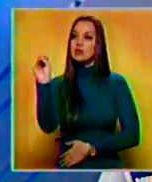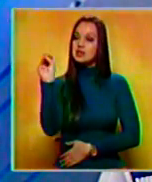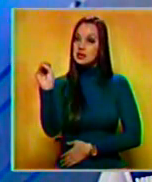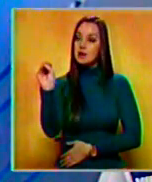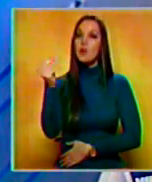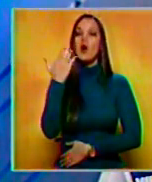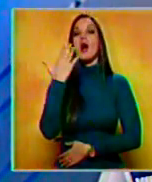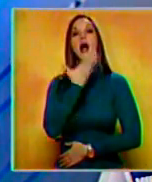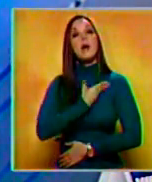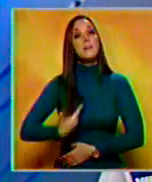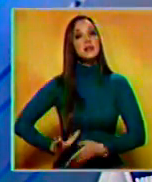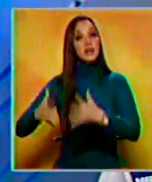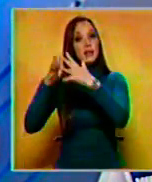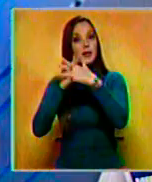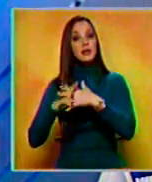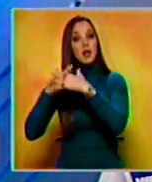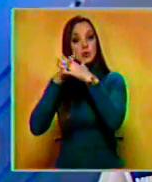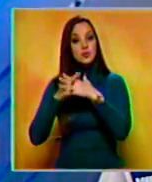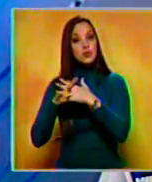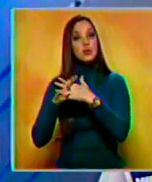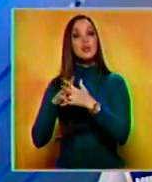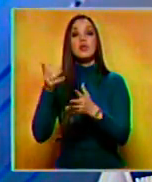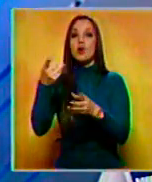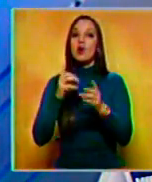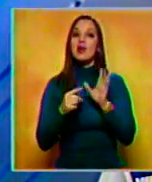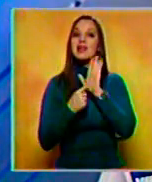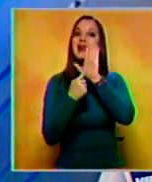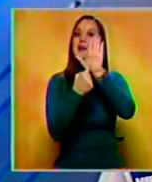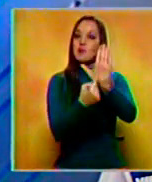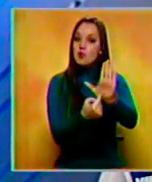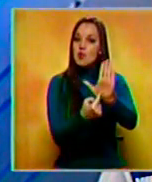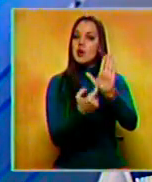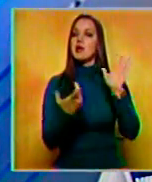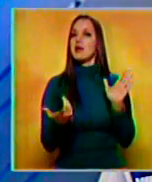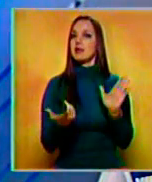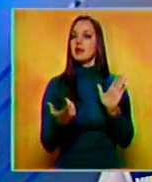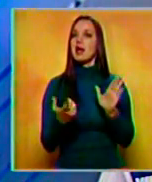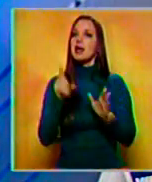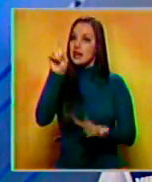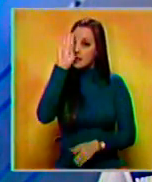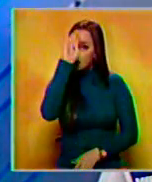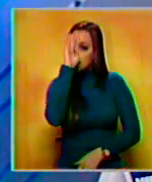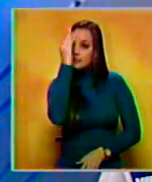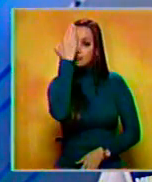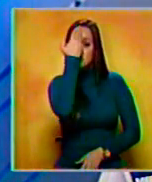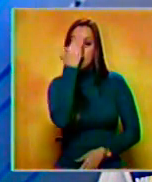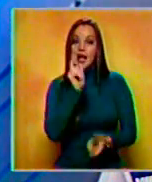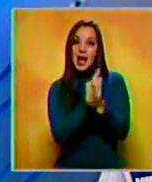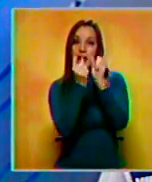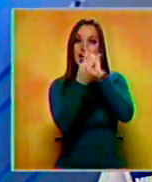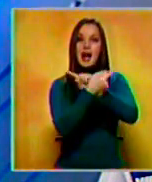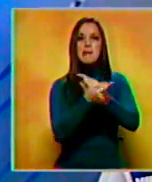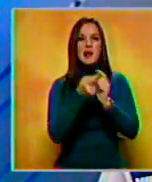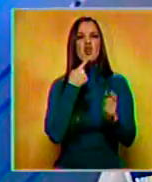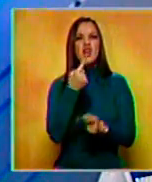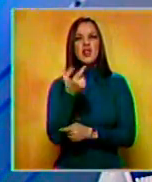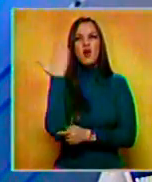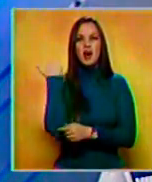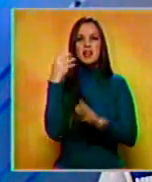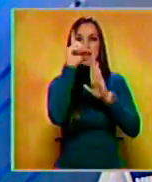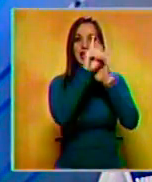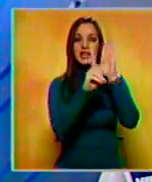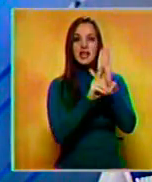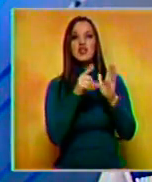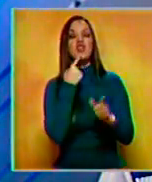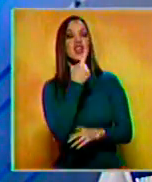homólogo estadounidense, Barack Obama, para que dé una demostración de altura y rectifique a tiempo y derogue el decreto que señala a Venezuela